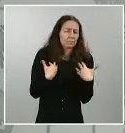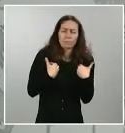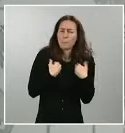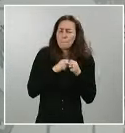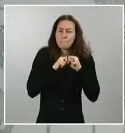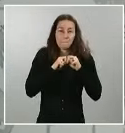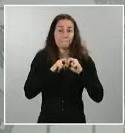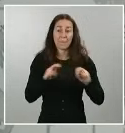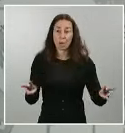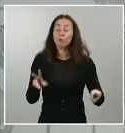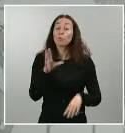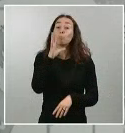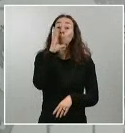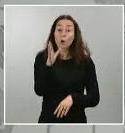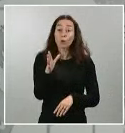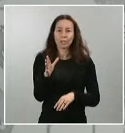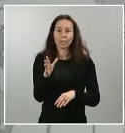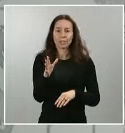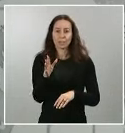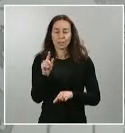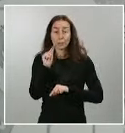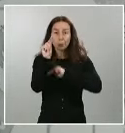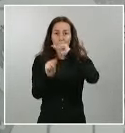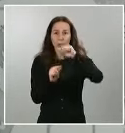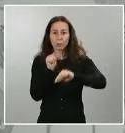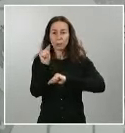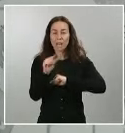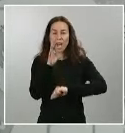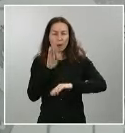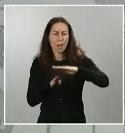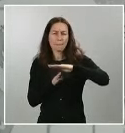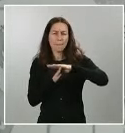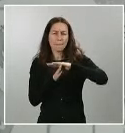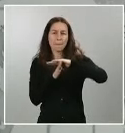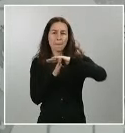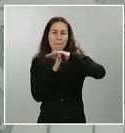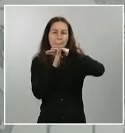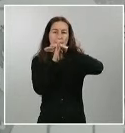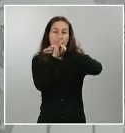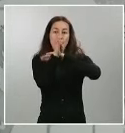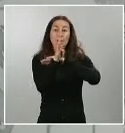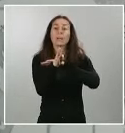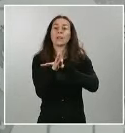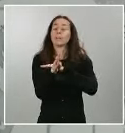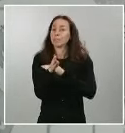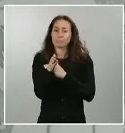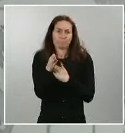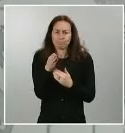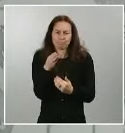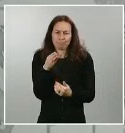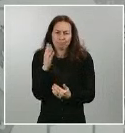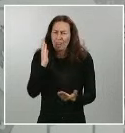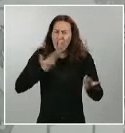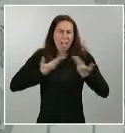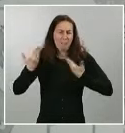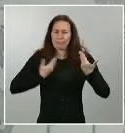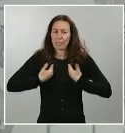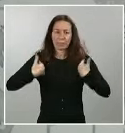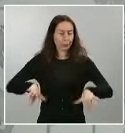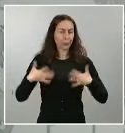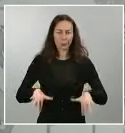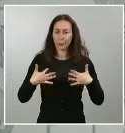ola, el virus nos está golpeando con una violencia despiadada. Y cuando la batalla se hace más intensa, como es el momento